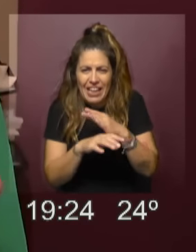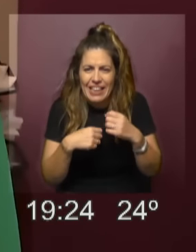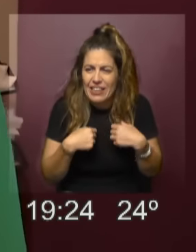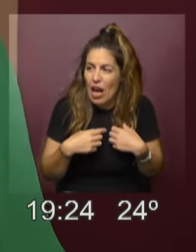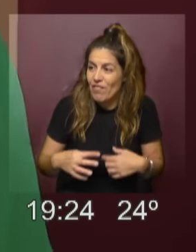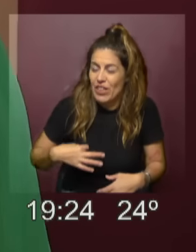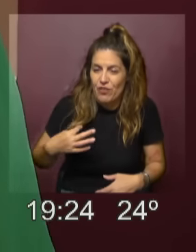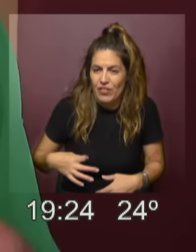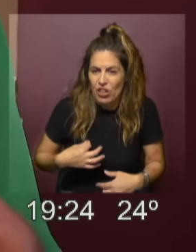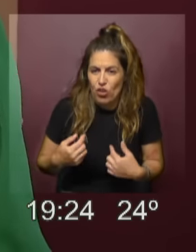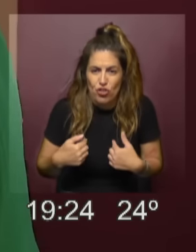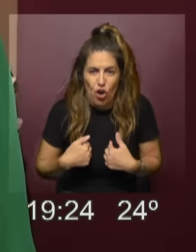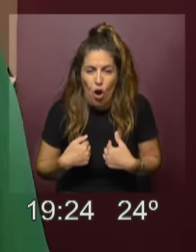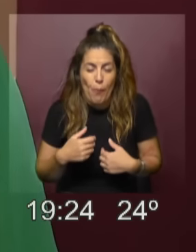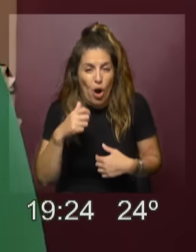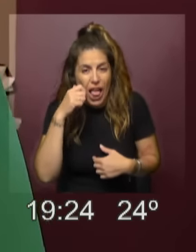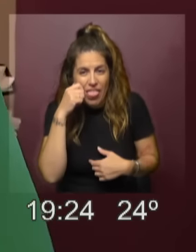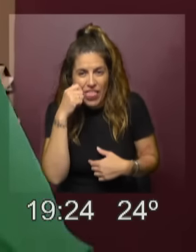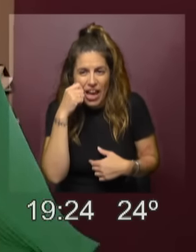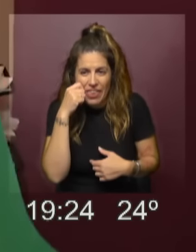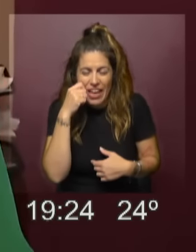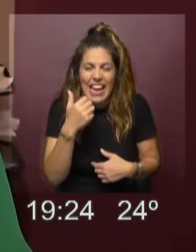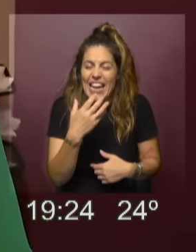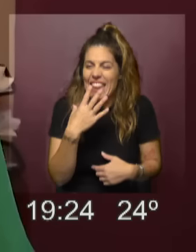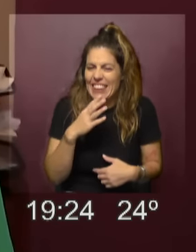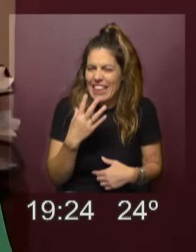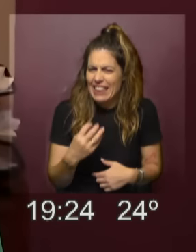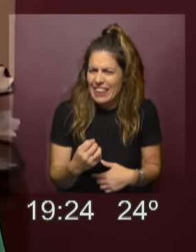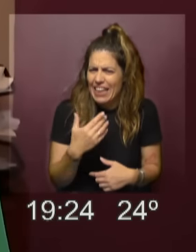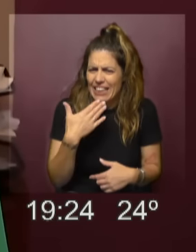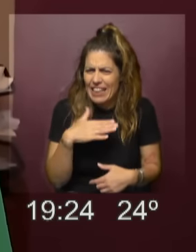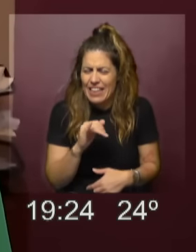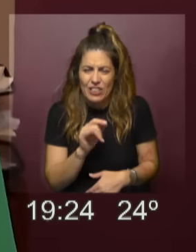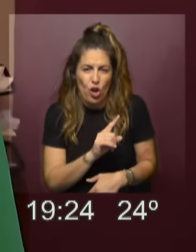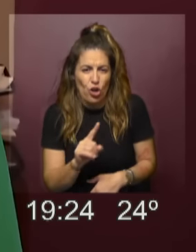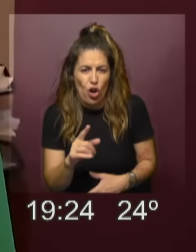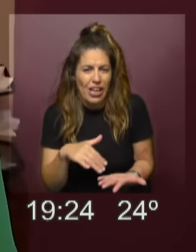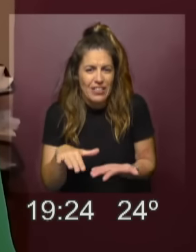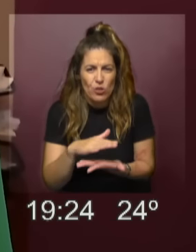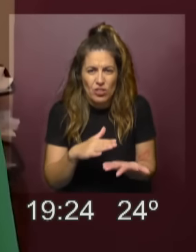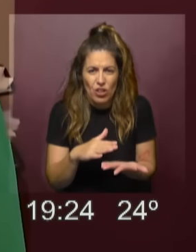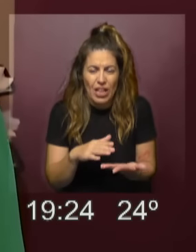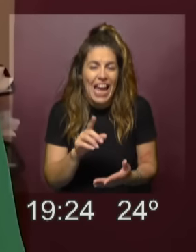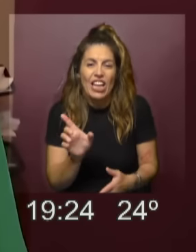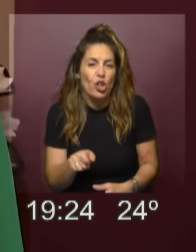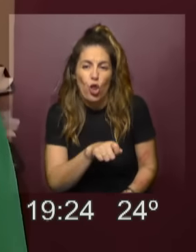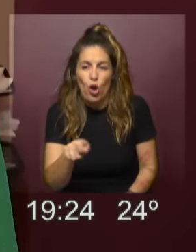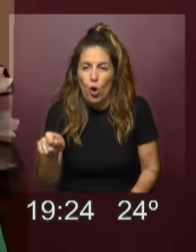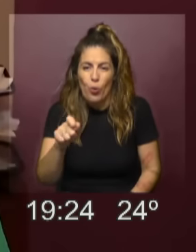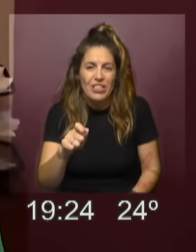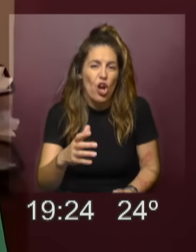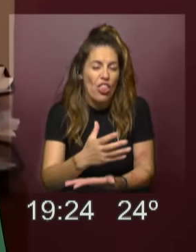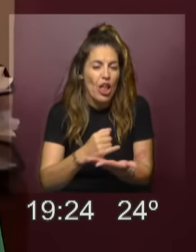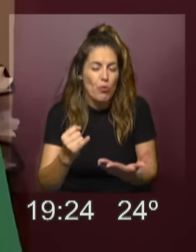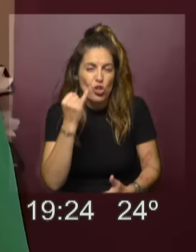están viviendo, porque justamente por la edad, comprender esto. Y en todos los juicios de abuso sexual van